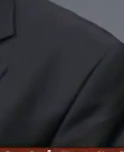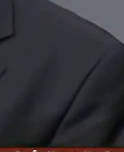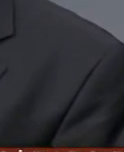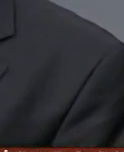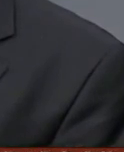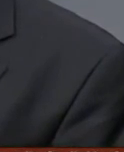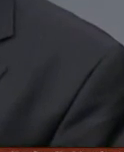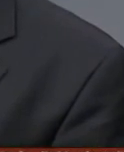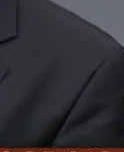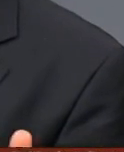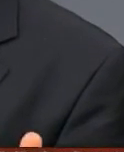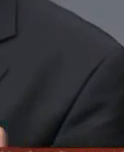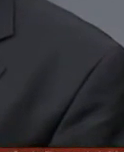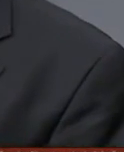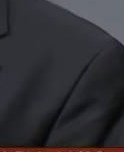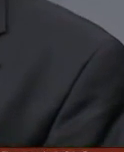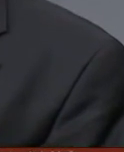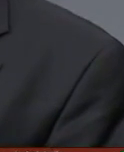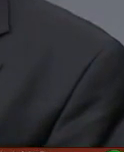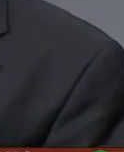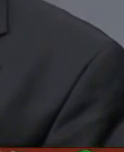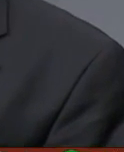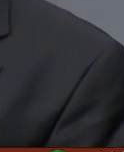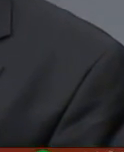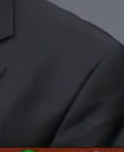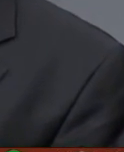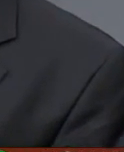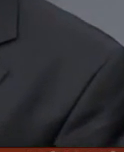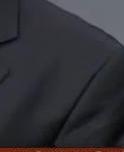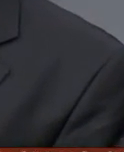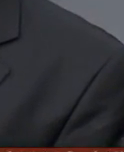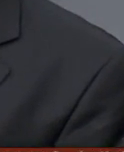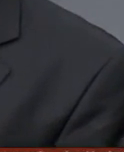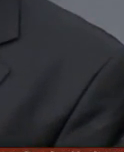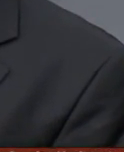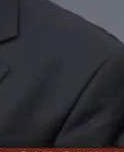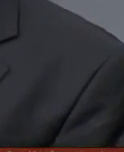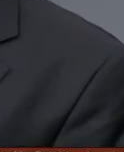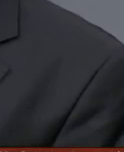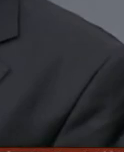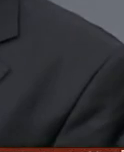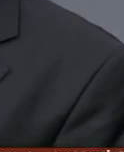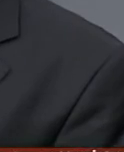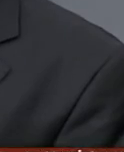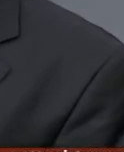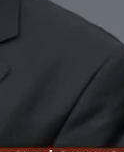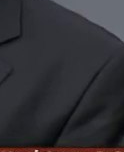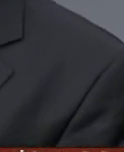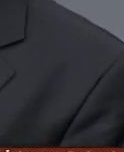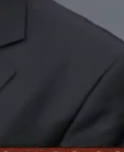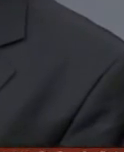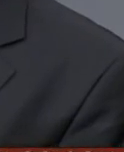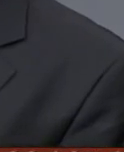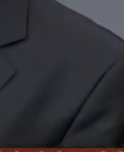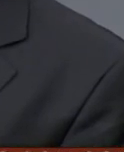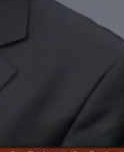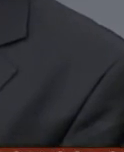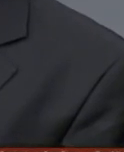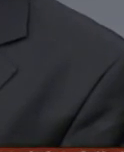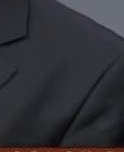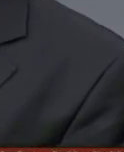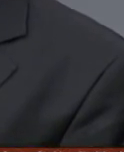esta disposición, de esta apertura, fue precisamente para generar un espacio de observancia